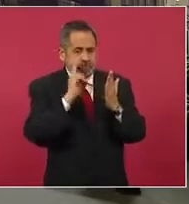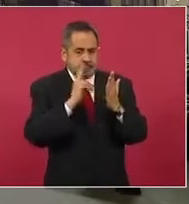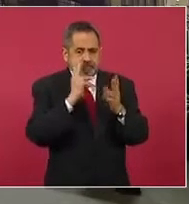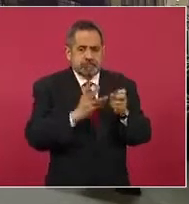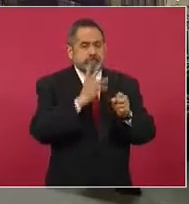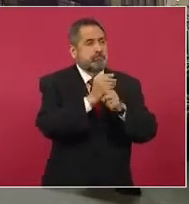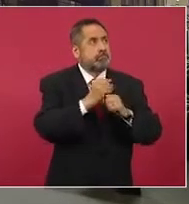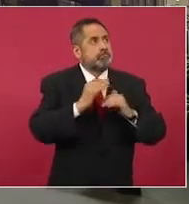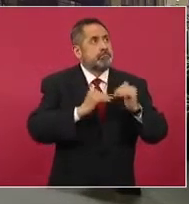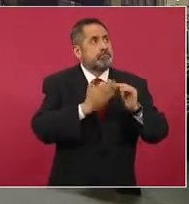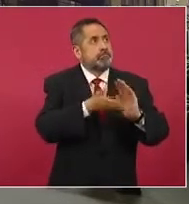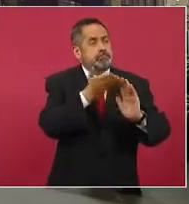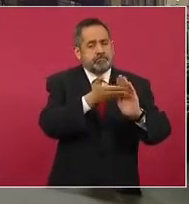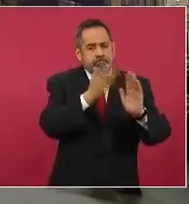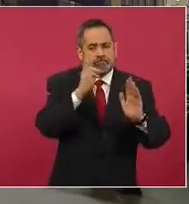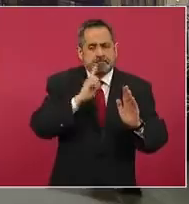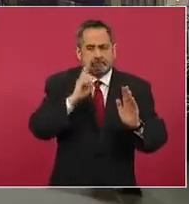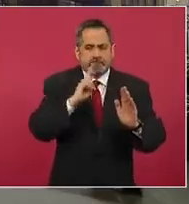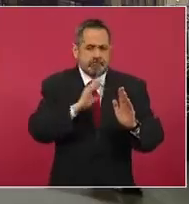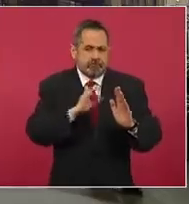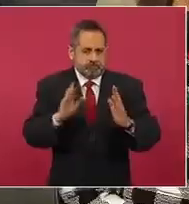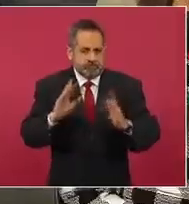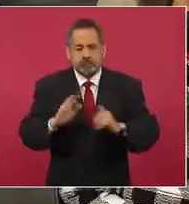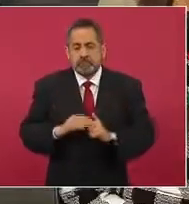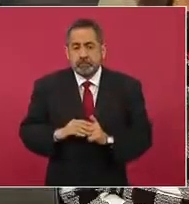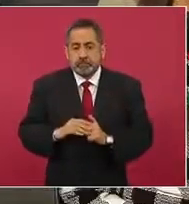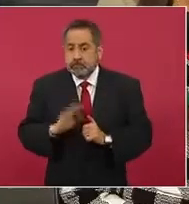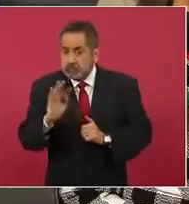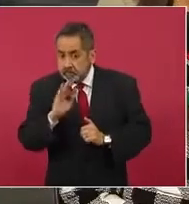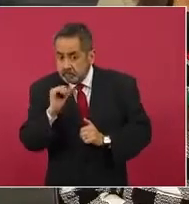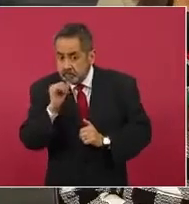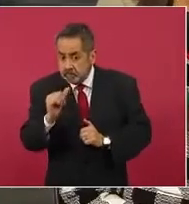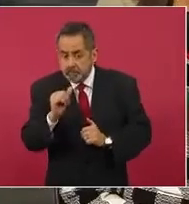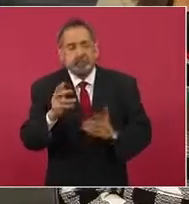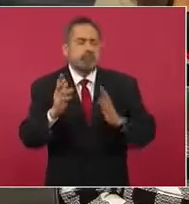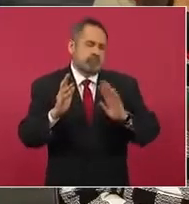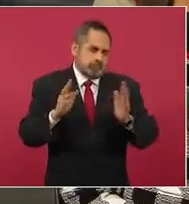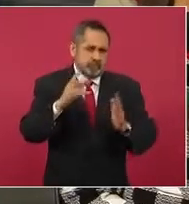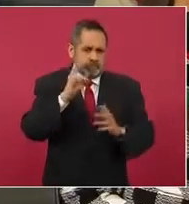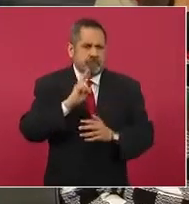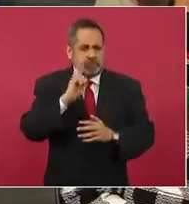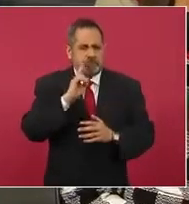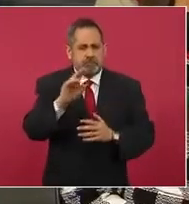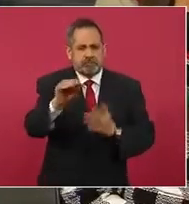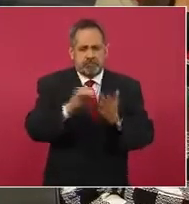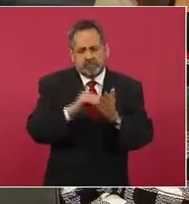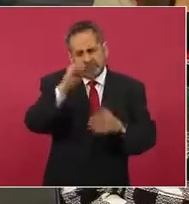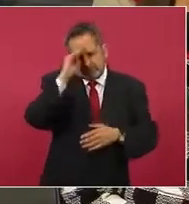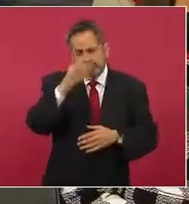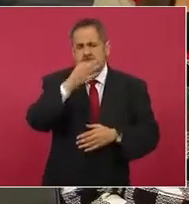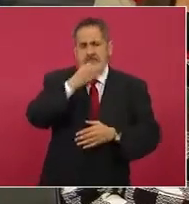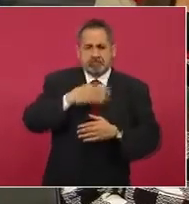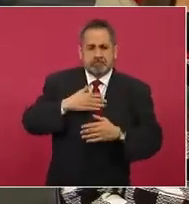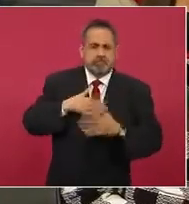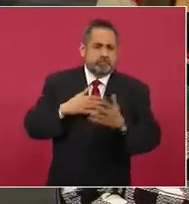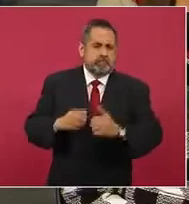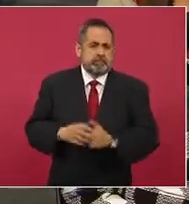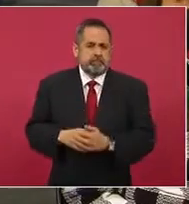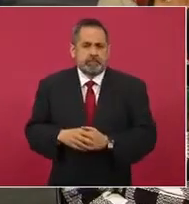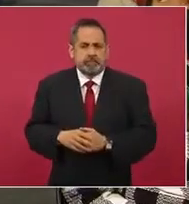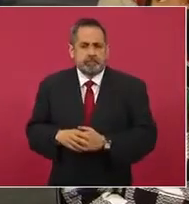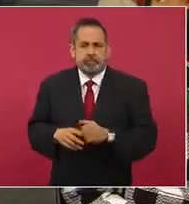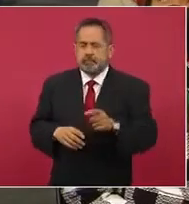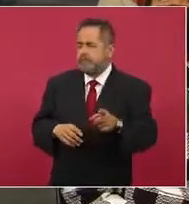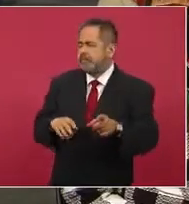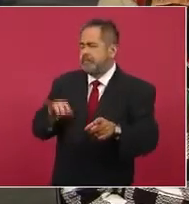esta iglesia, este templo, y si no, vamos a tomar en cuenta lo que me estás... Sí, porque pues ya se